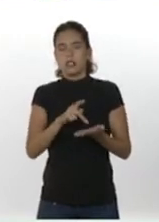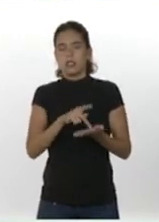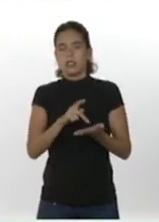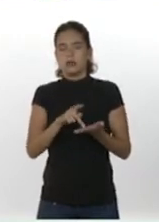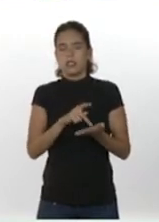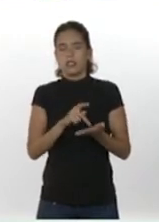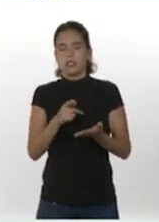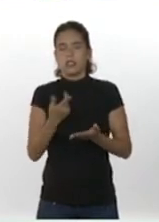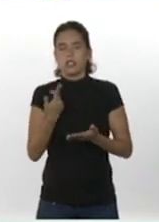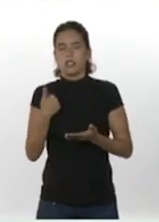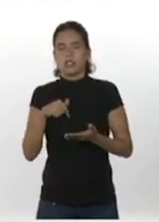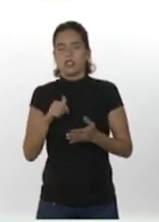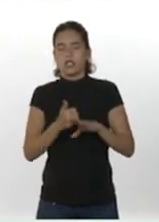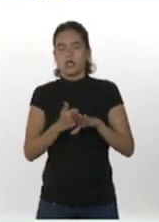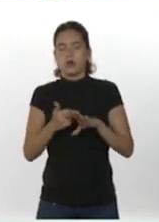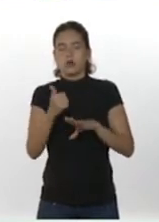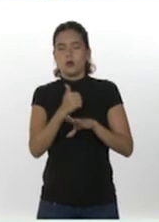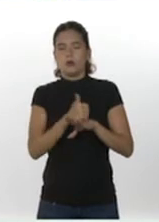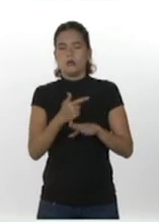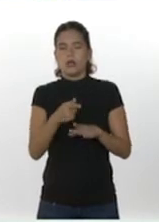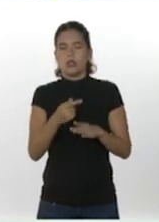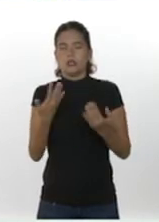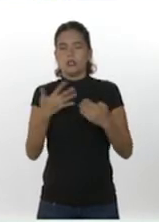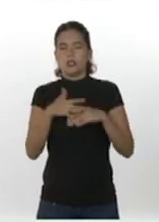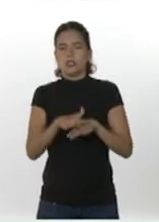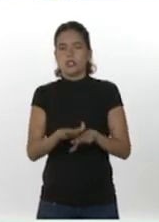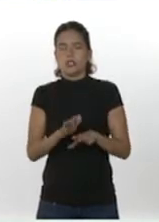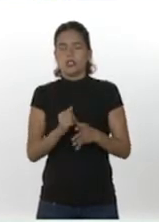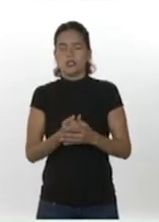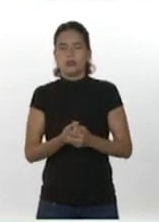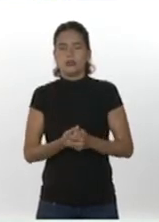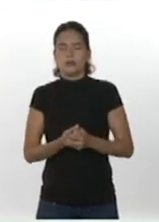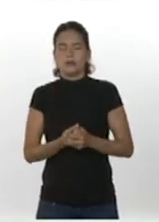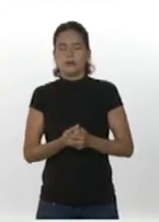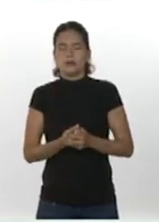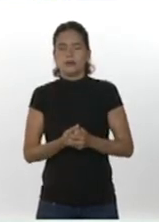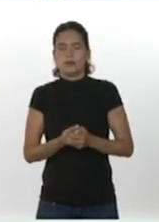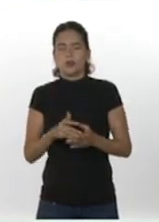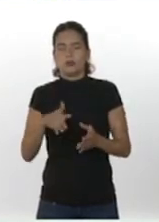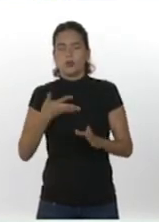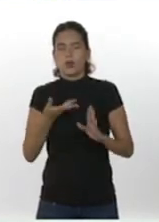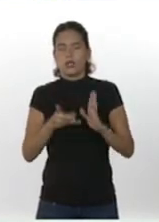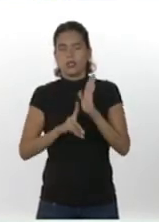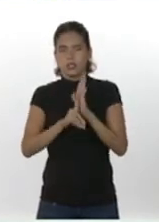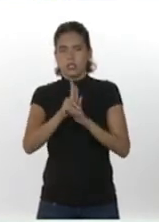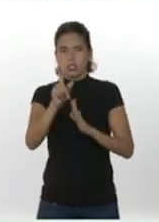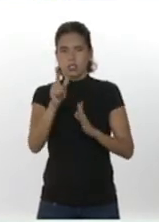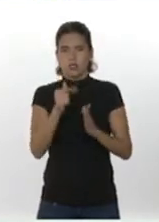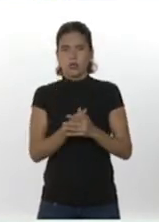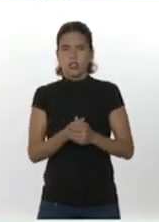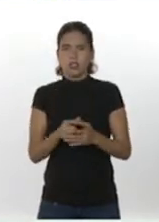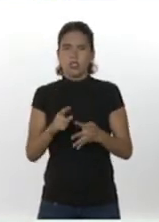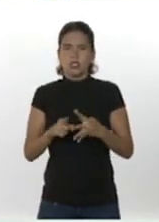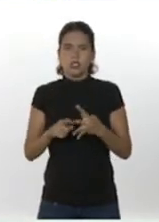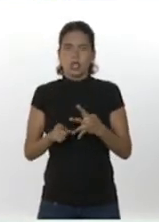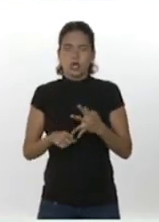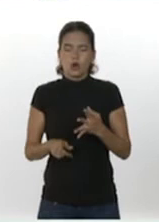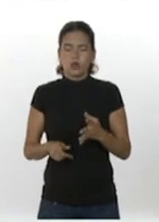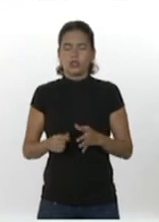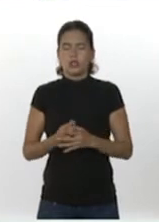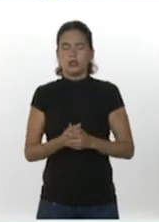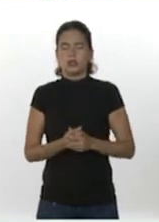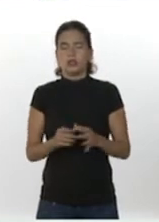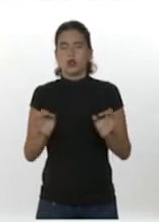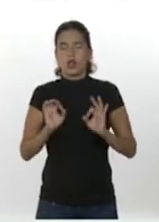poseen mayor integridad cognitiva, ¿verdad? Pueden desarrollar entonces ciertas destrezas y habilidades, no